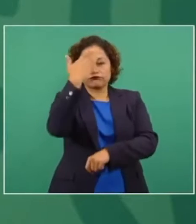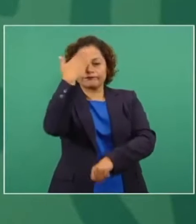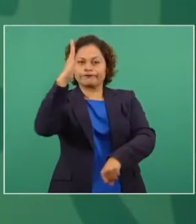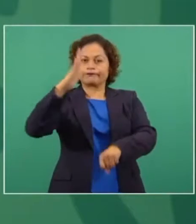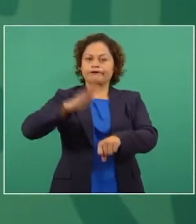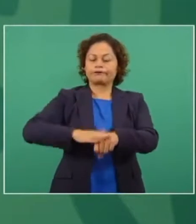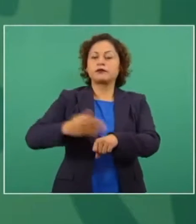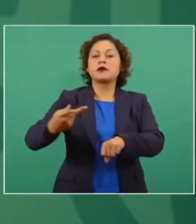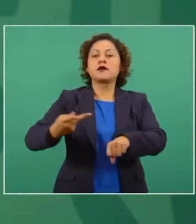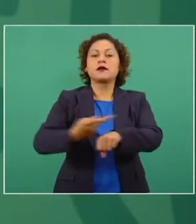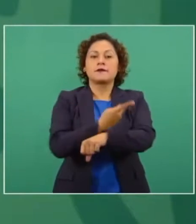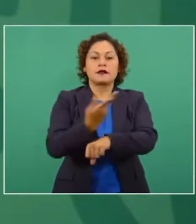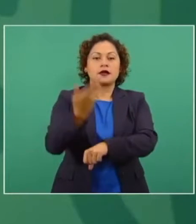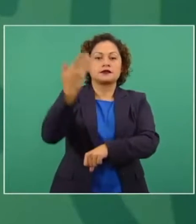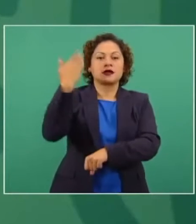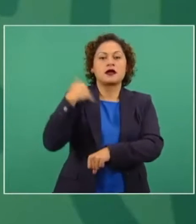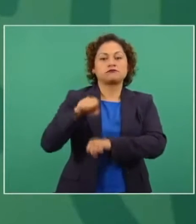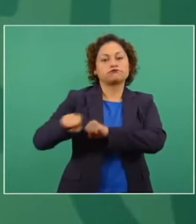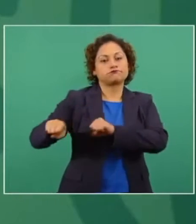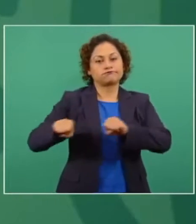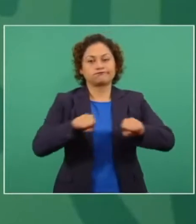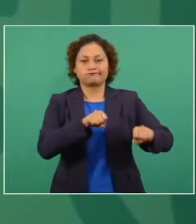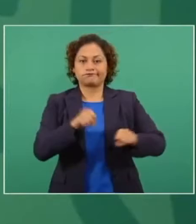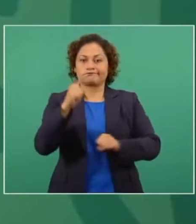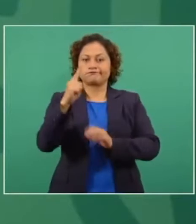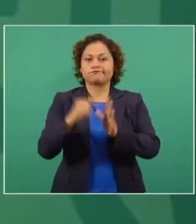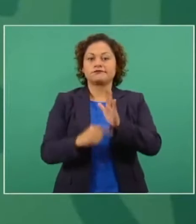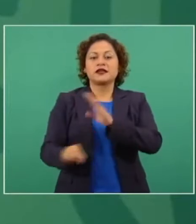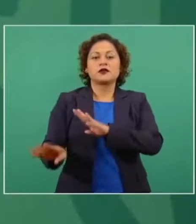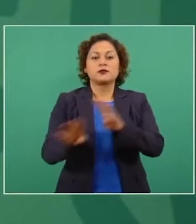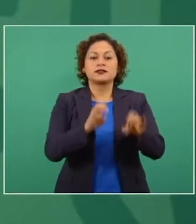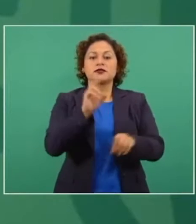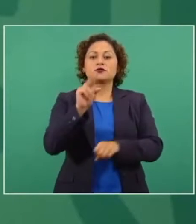de 1985.